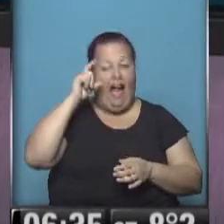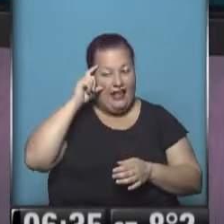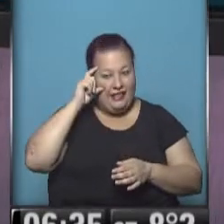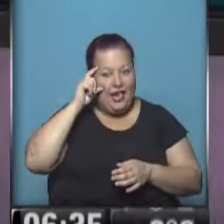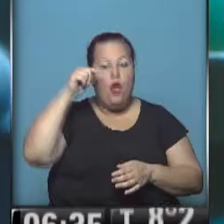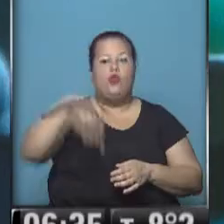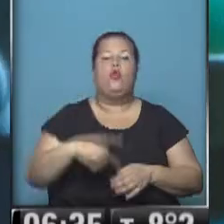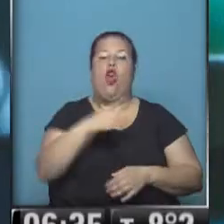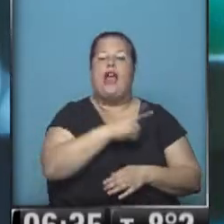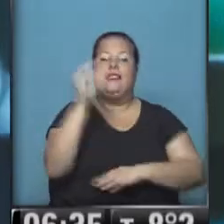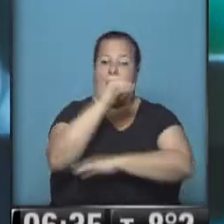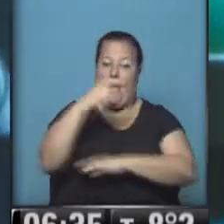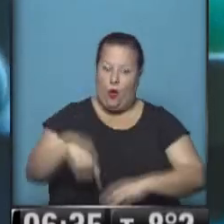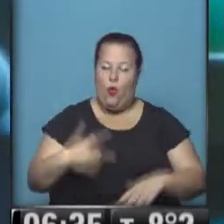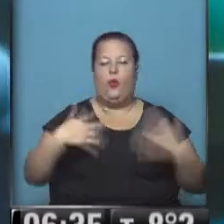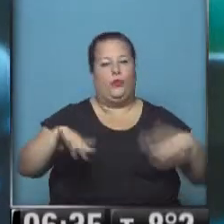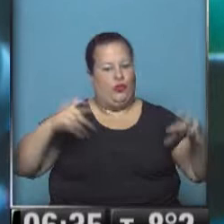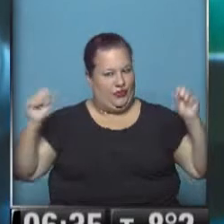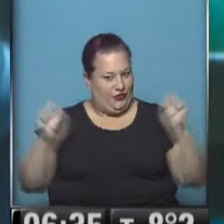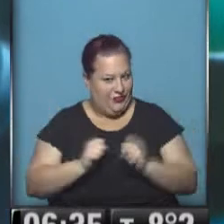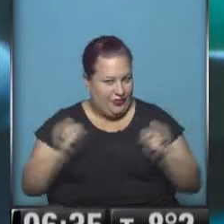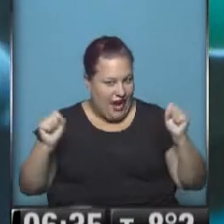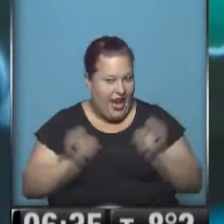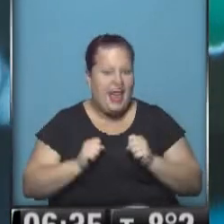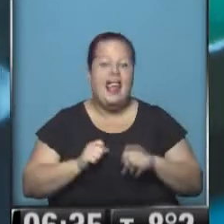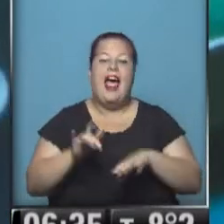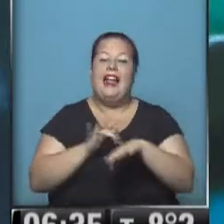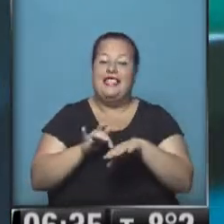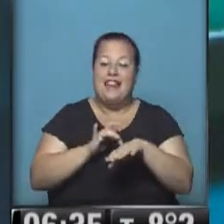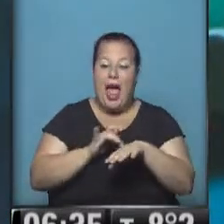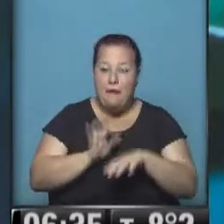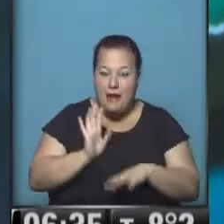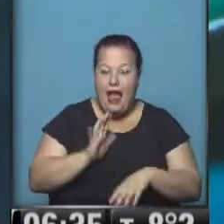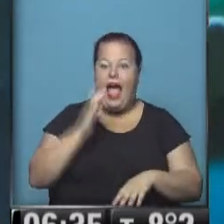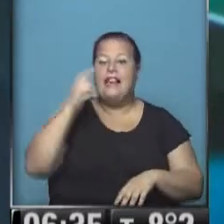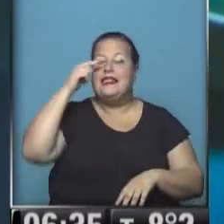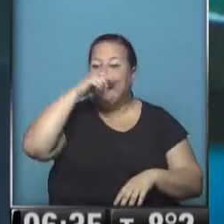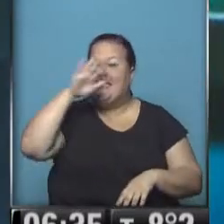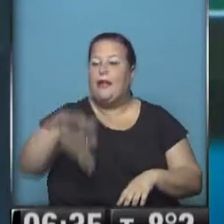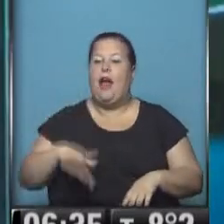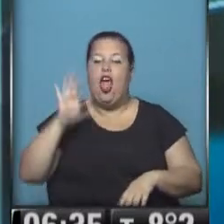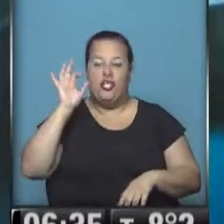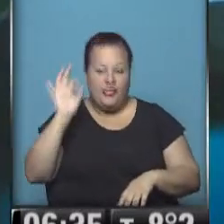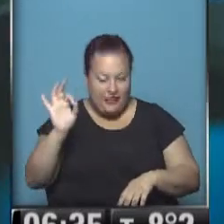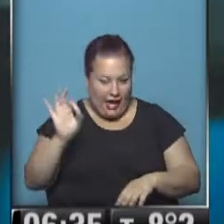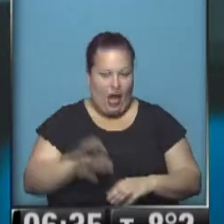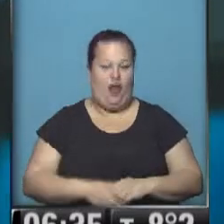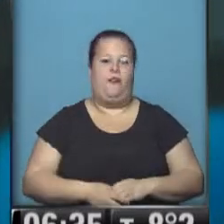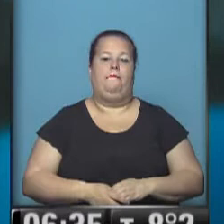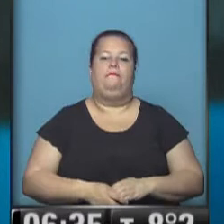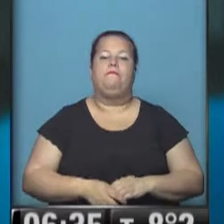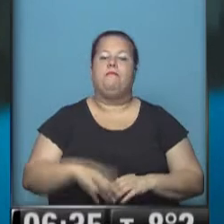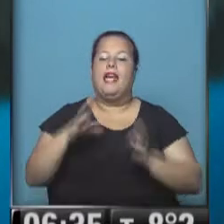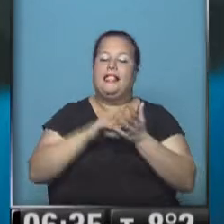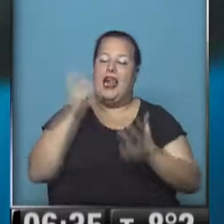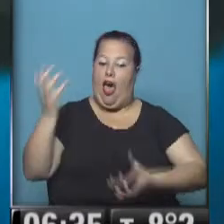sudoeste de santa cruz ay qué frío la sensación térmica siete bajo cero en